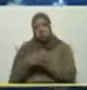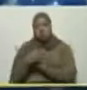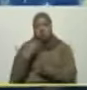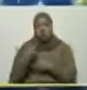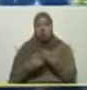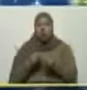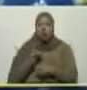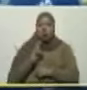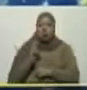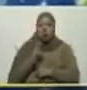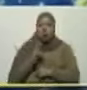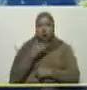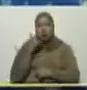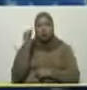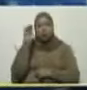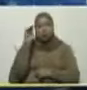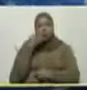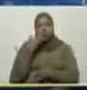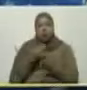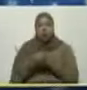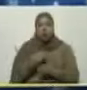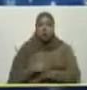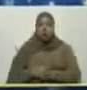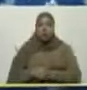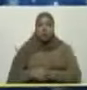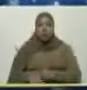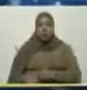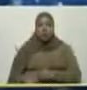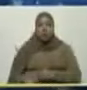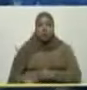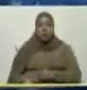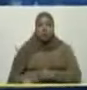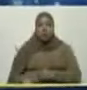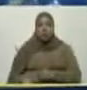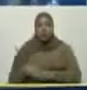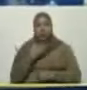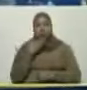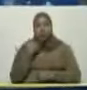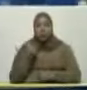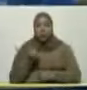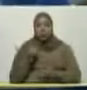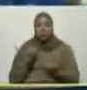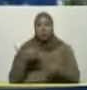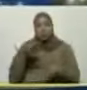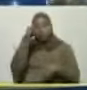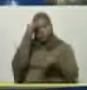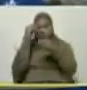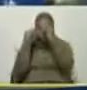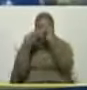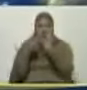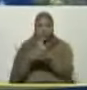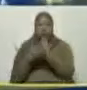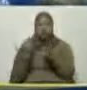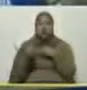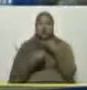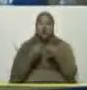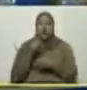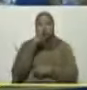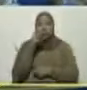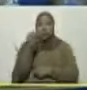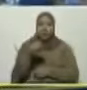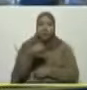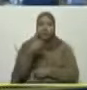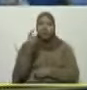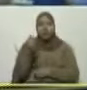viene para Venezuela es grande oyeron lo que viene es lo mejor porque ya aprendimos a hacer muchísimo